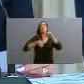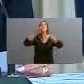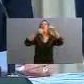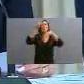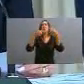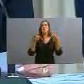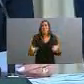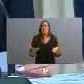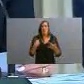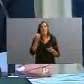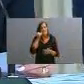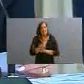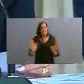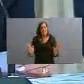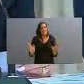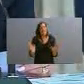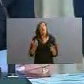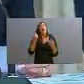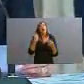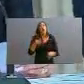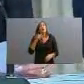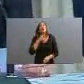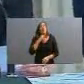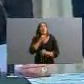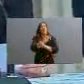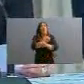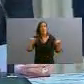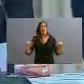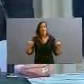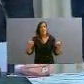decirles que en nombre...